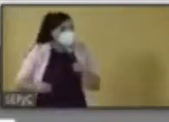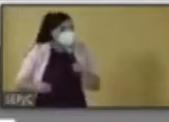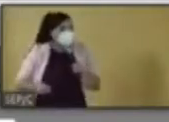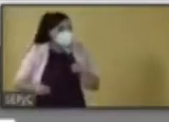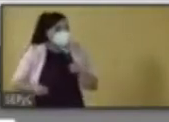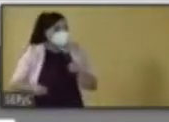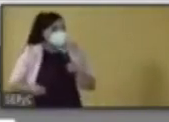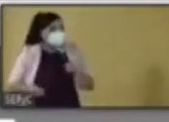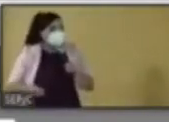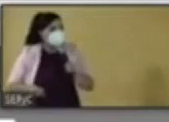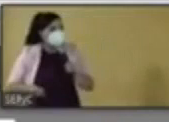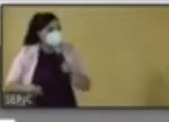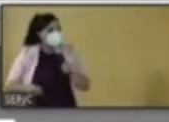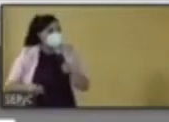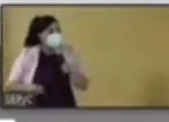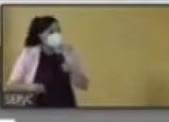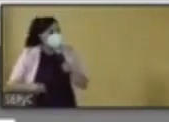caso, el tipo de moneda